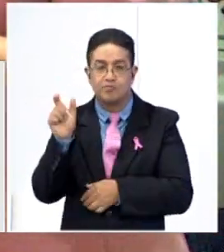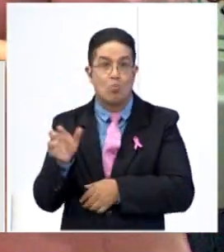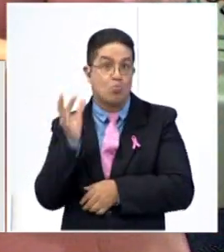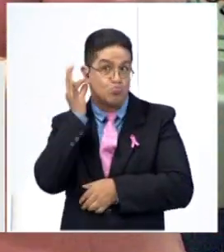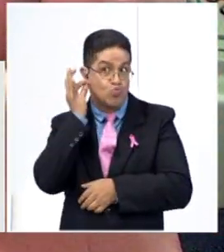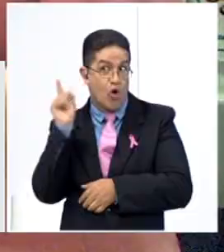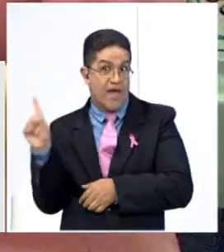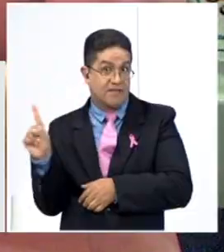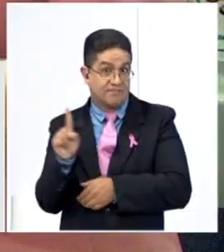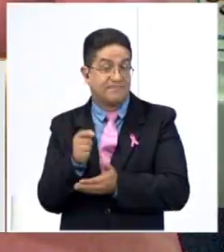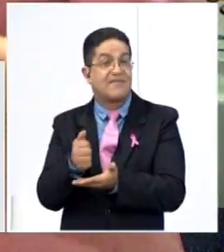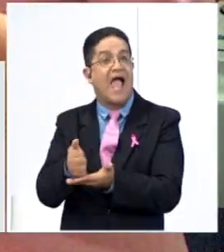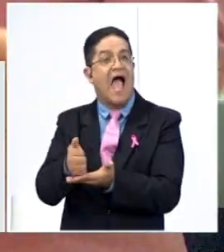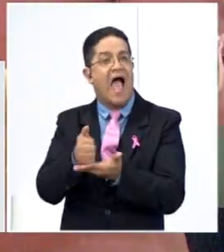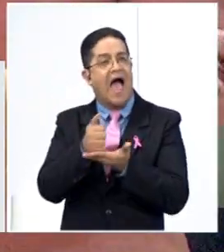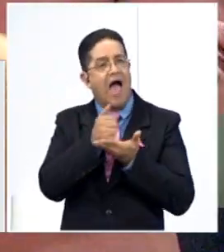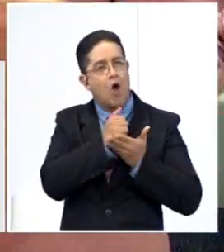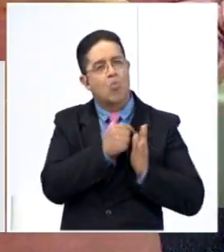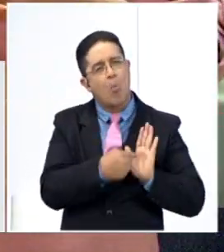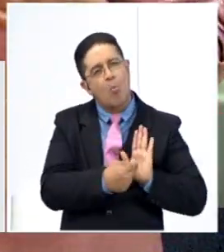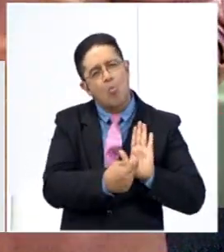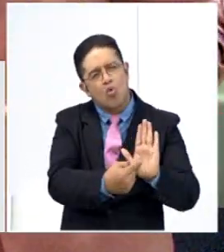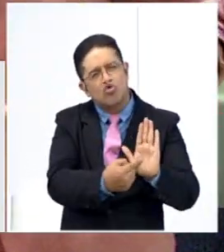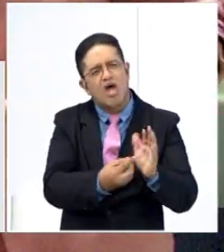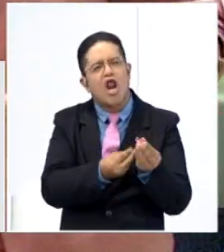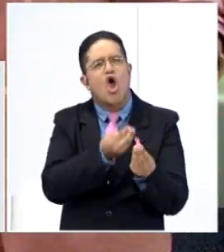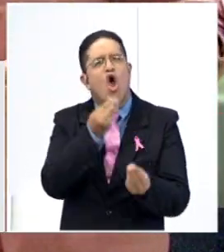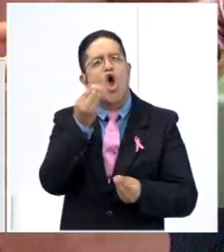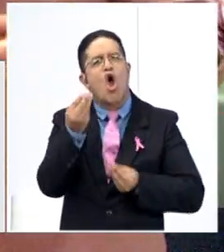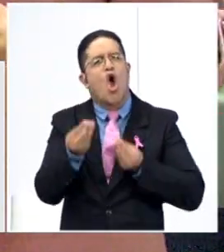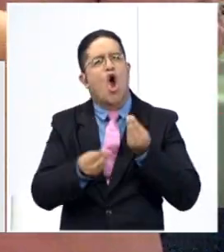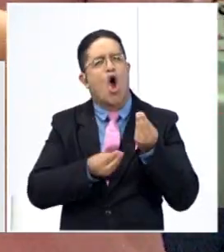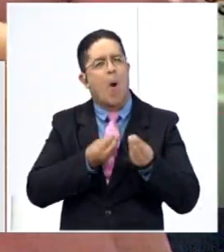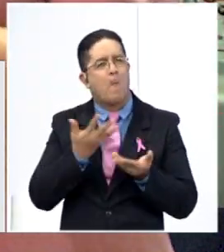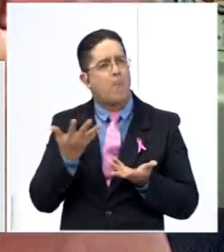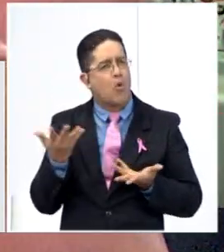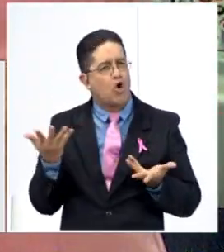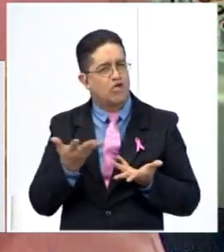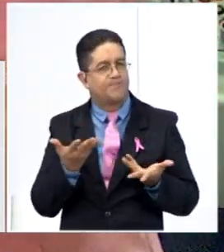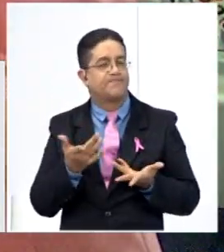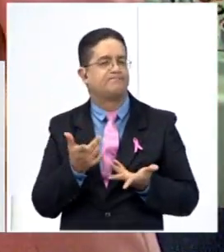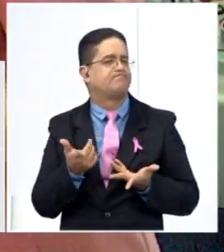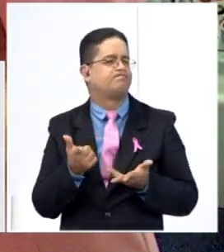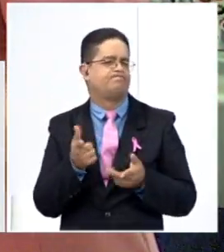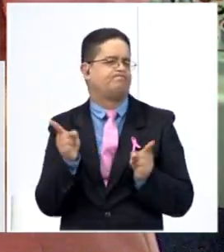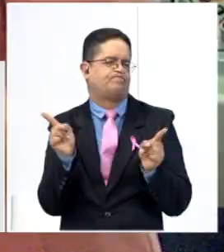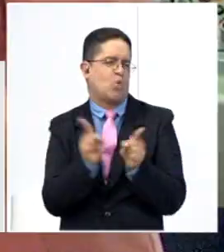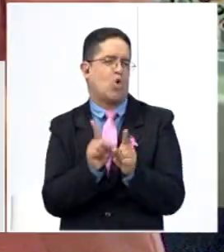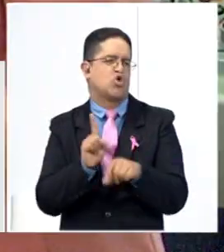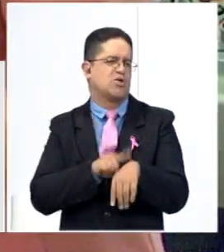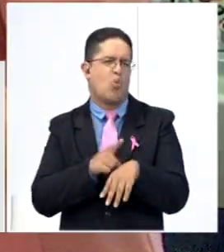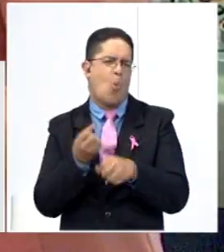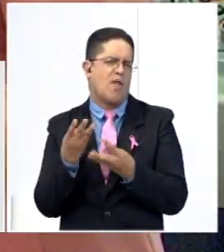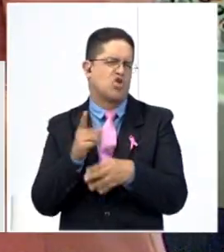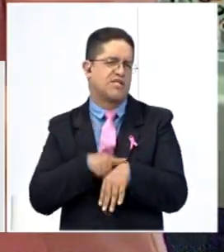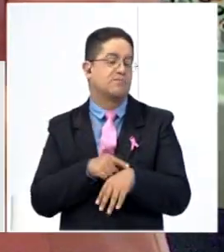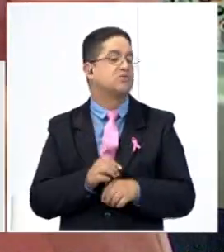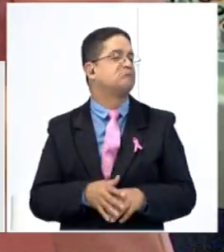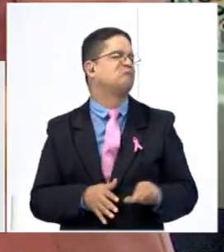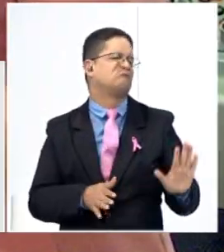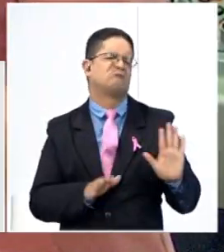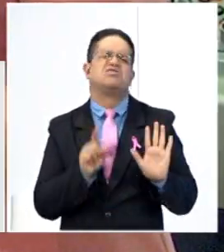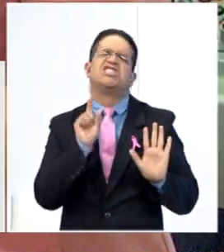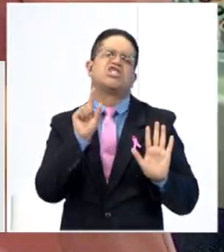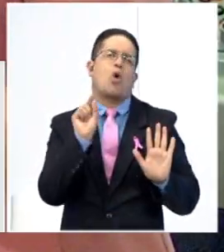que nos va a ayudar a demostrar cómo es el procedimiento, que es un procedimiento que tarda aproximadamente ¿cuánto tiempo? Unos